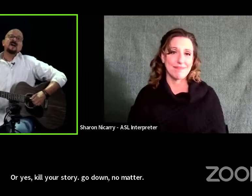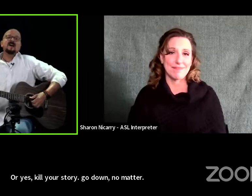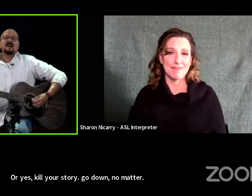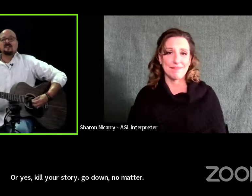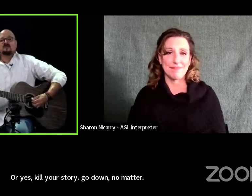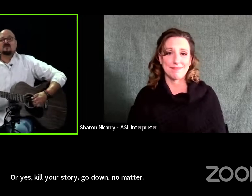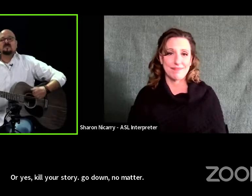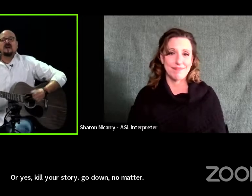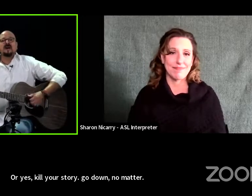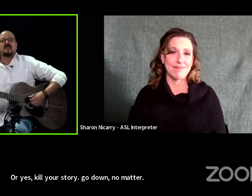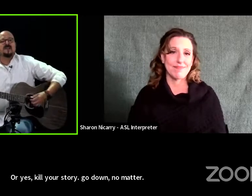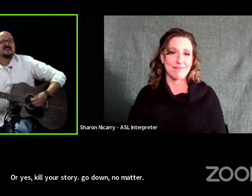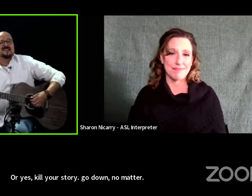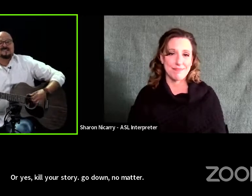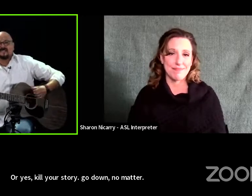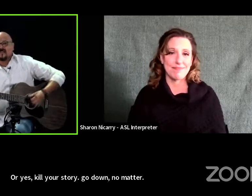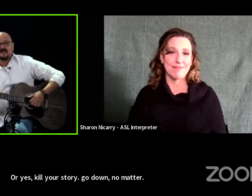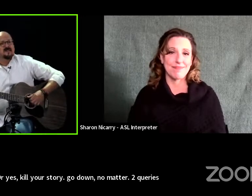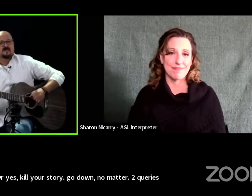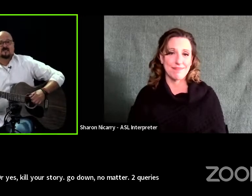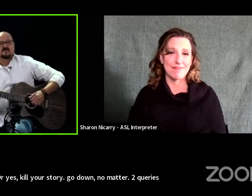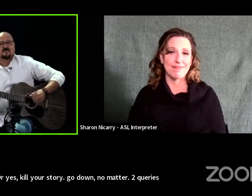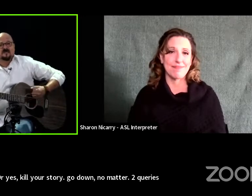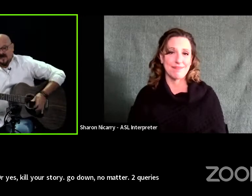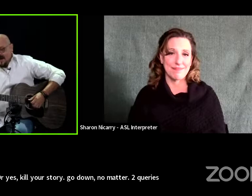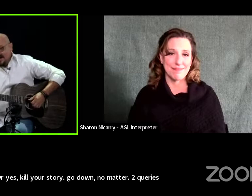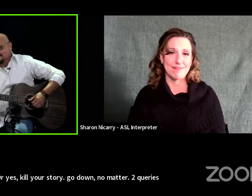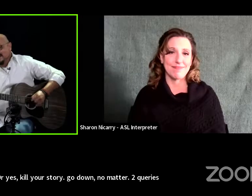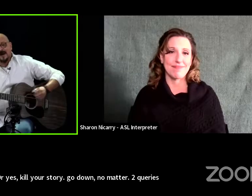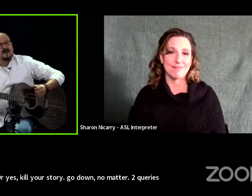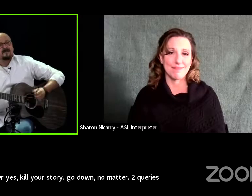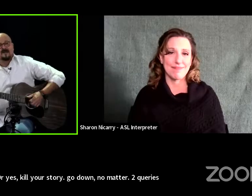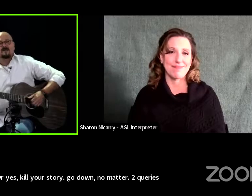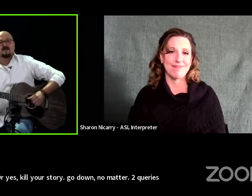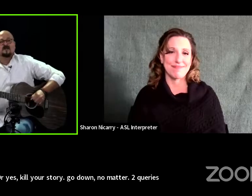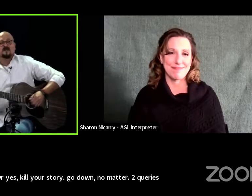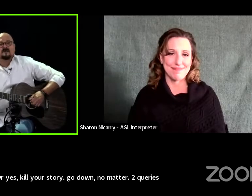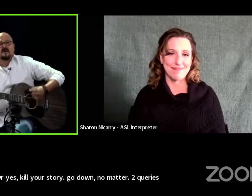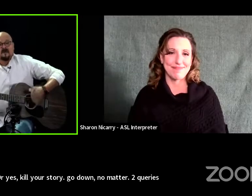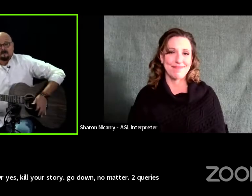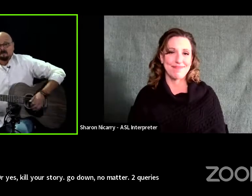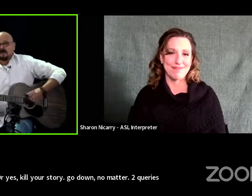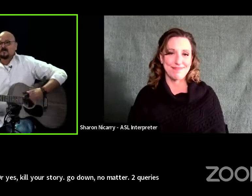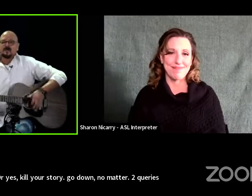extraña diosa del sexo, amárrame en tu